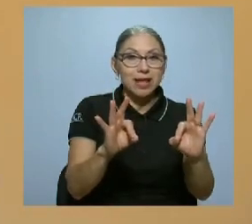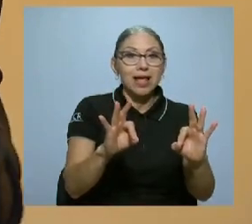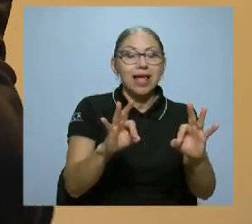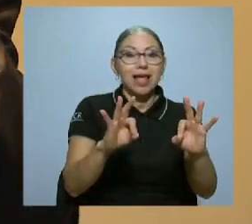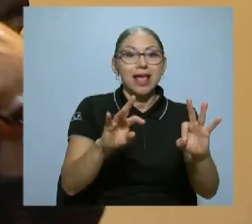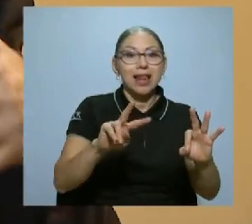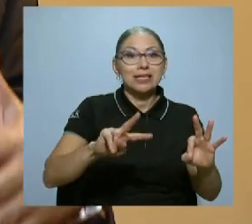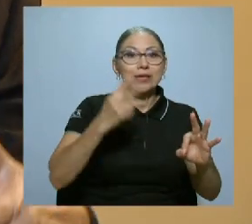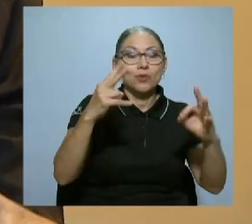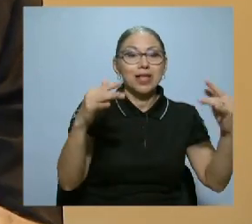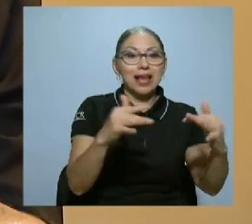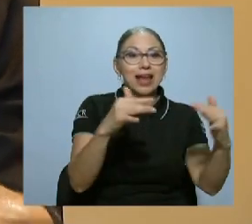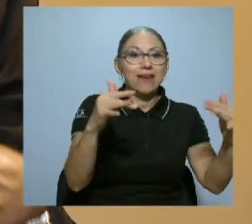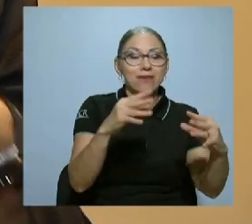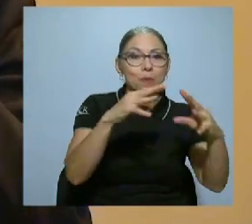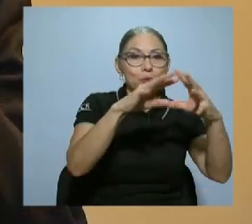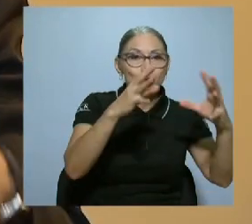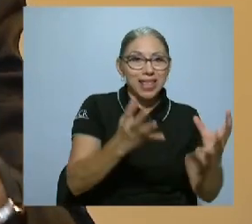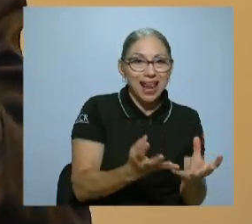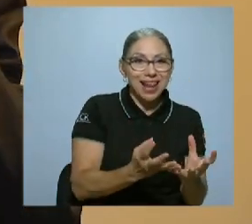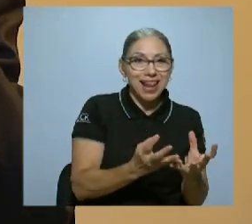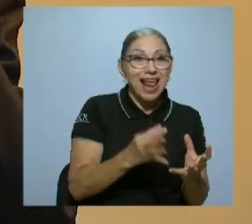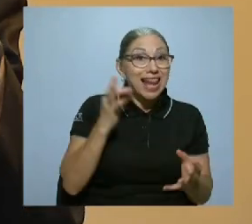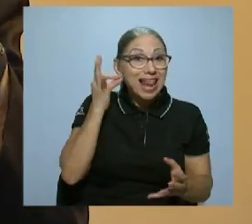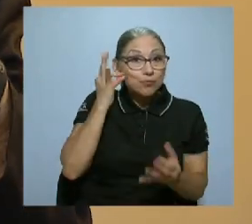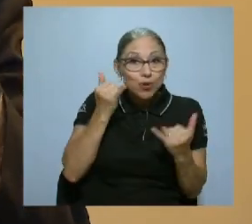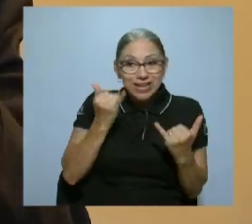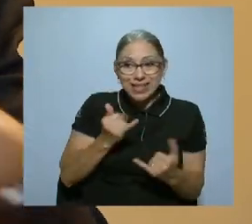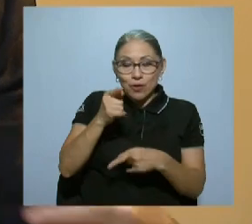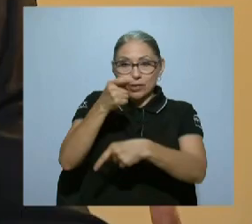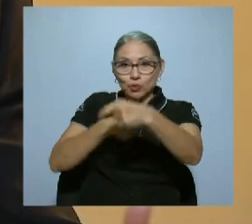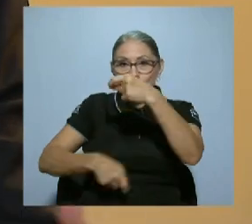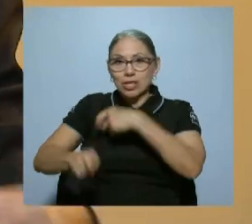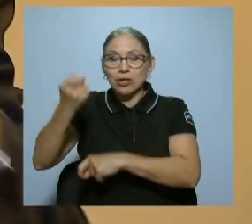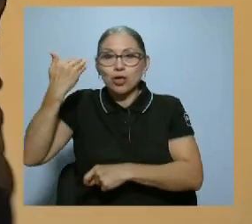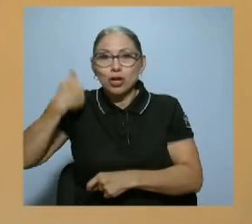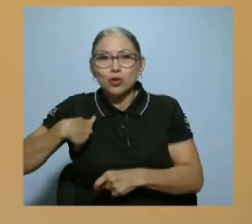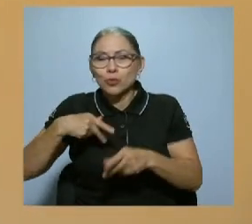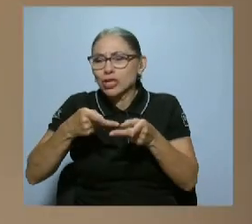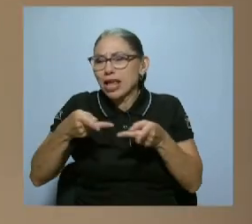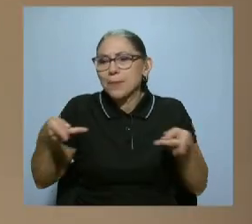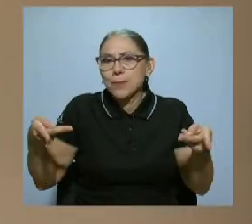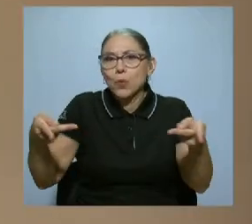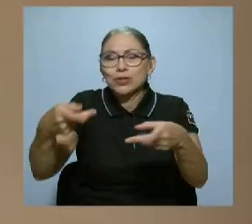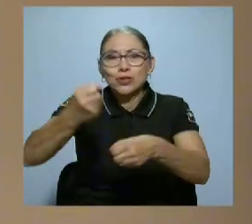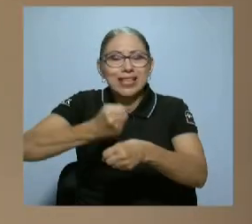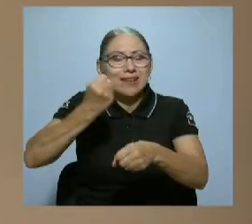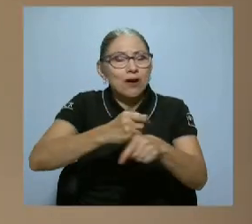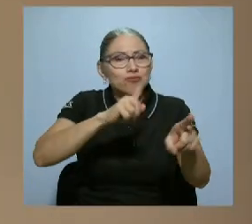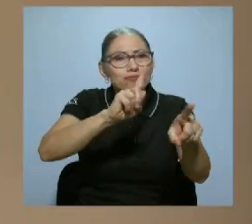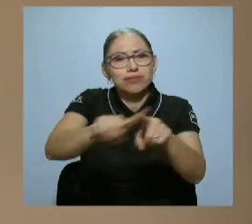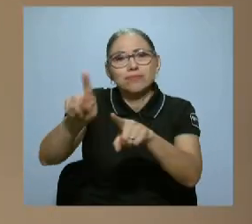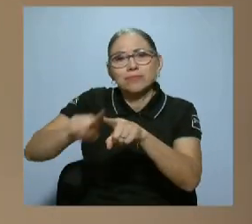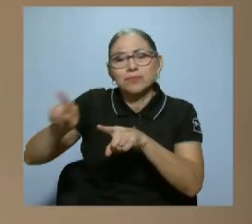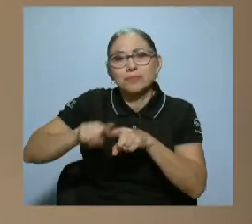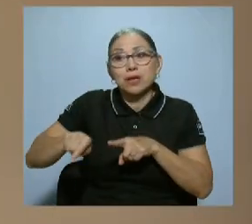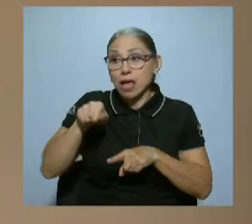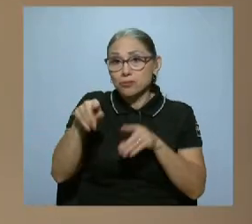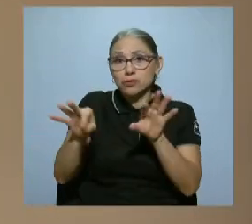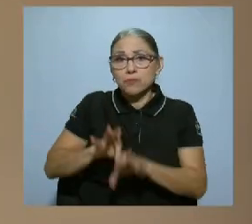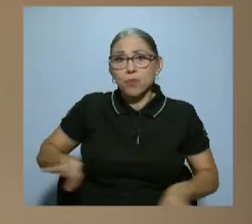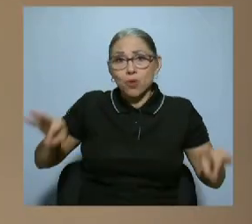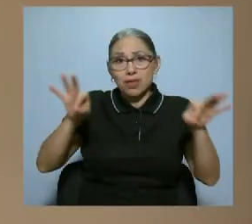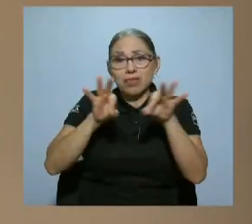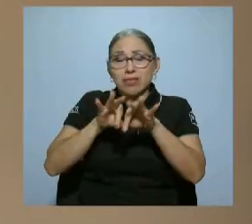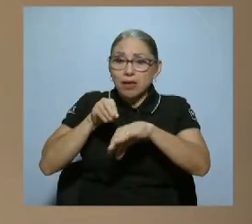están sustituyendo a los hombres en puestos de todo tipo de trabajo. Esto es importante, esto va a tener sus repercusiones